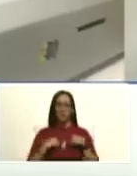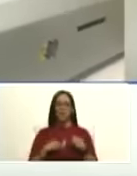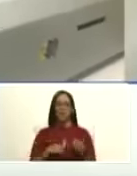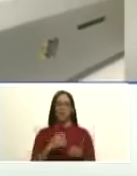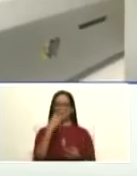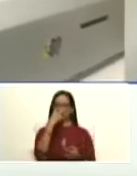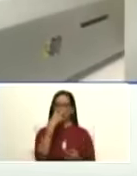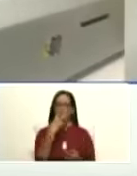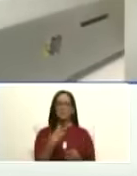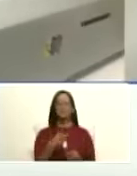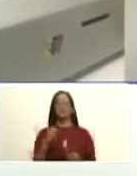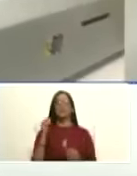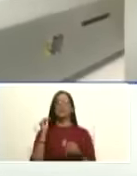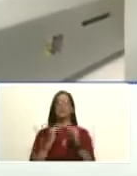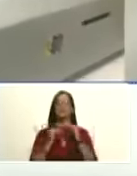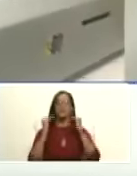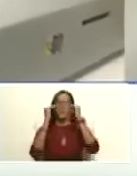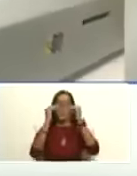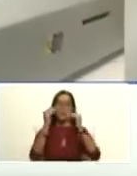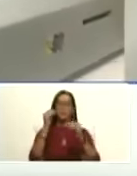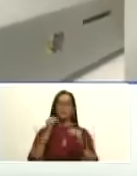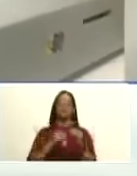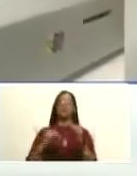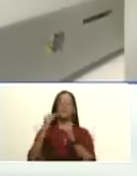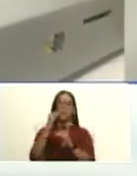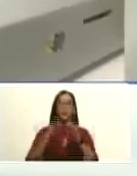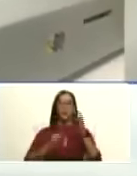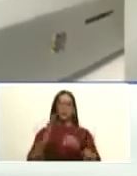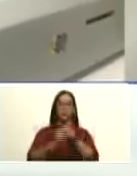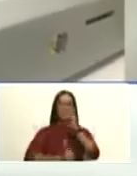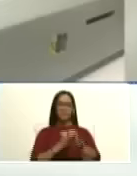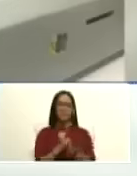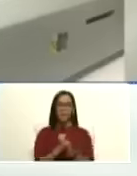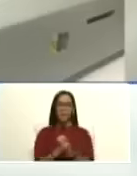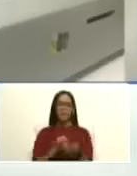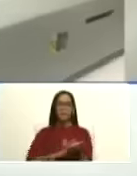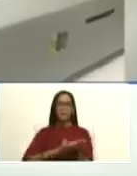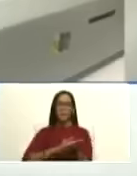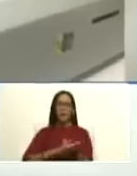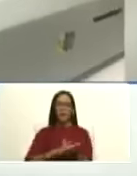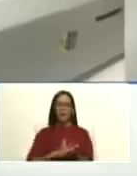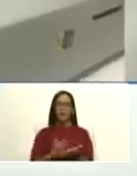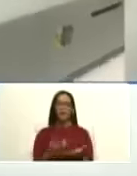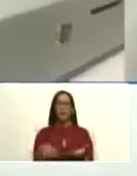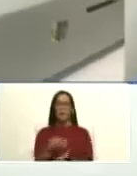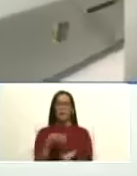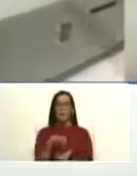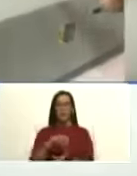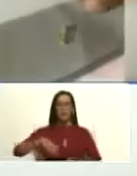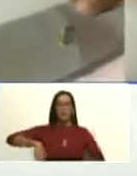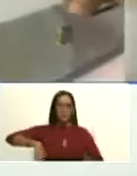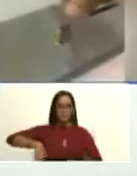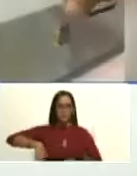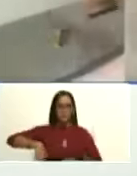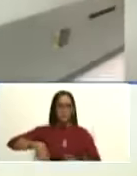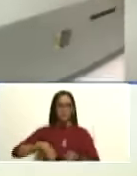Corte Internacional de Justicia para resolver la controversia territorial sobre la Guayana Esequiba?